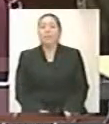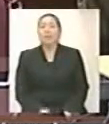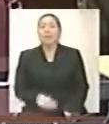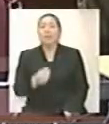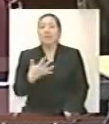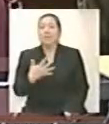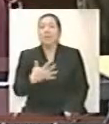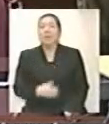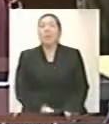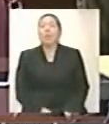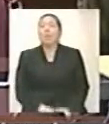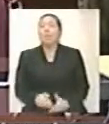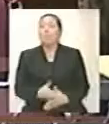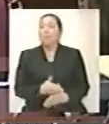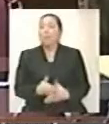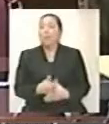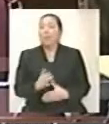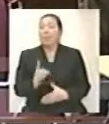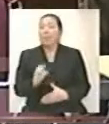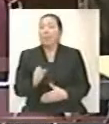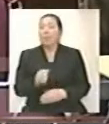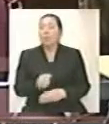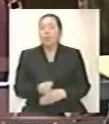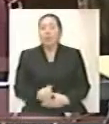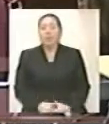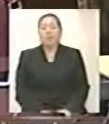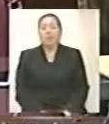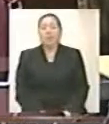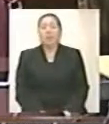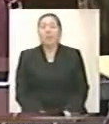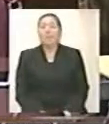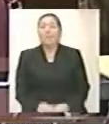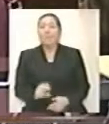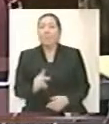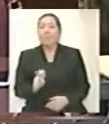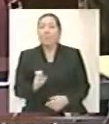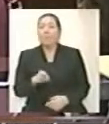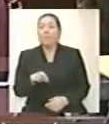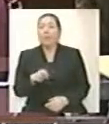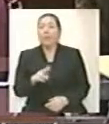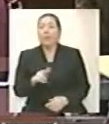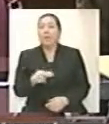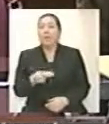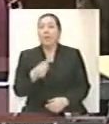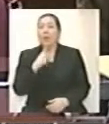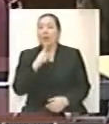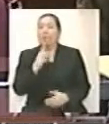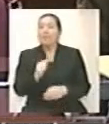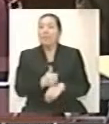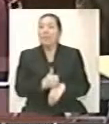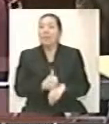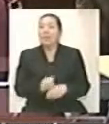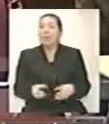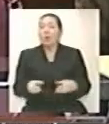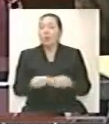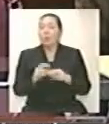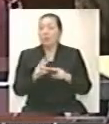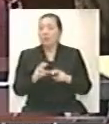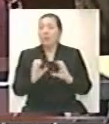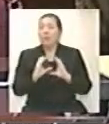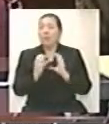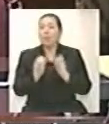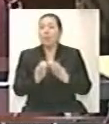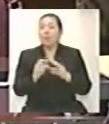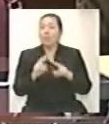5. Al restituirse a la democracia con transición de Valentín Paniagua, Dahmer es asesor de la Comisión Investigadora del